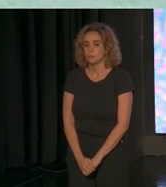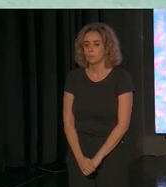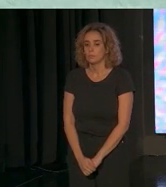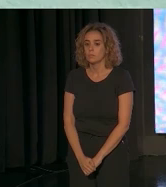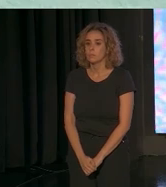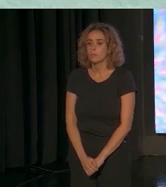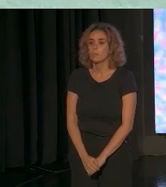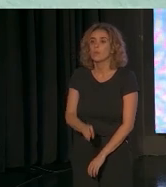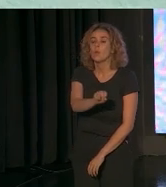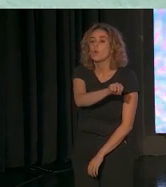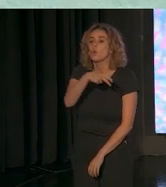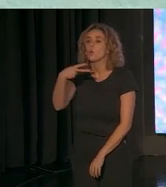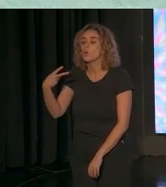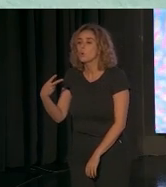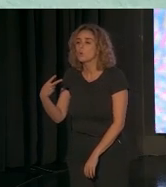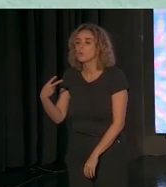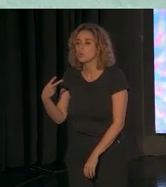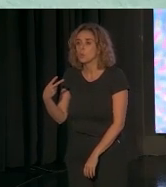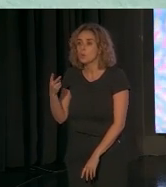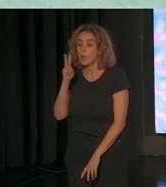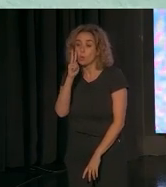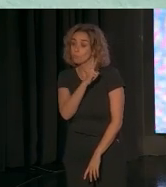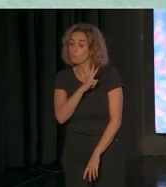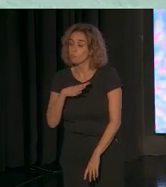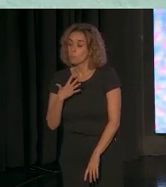Los resultados los van a poder ustedes